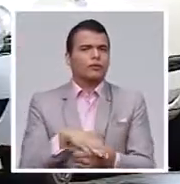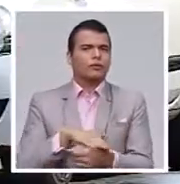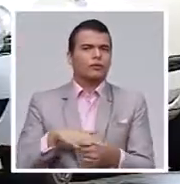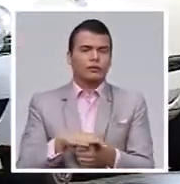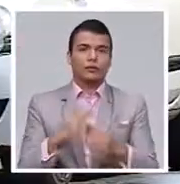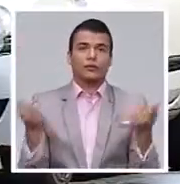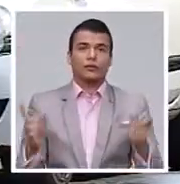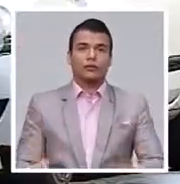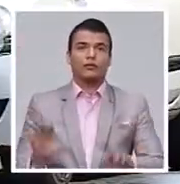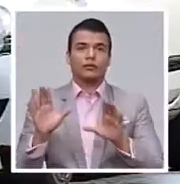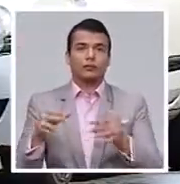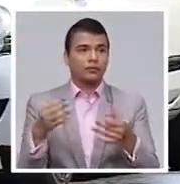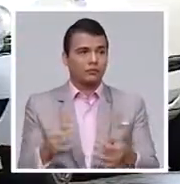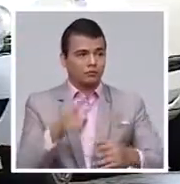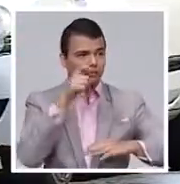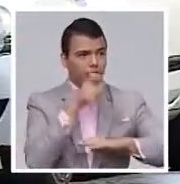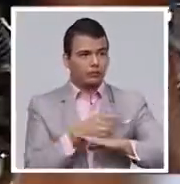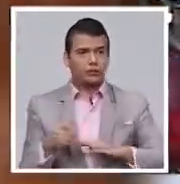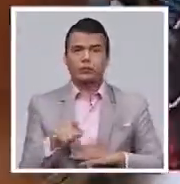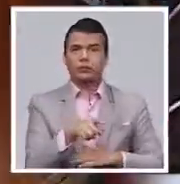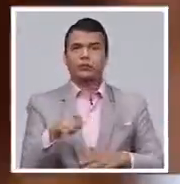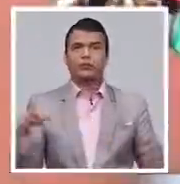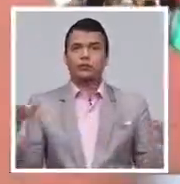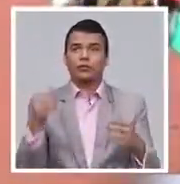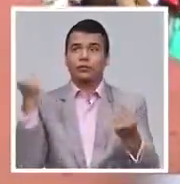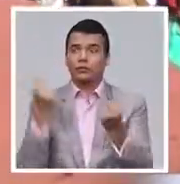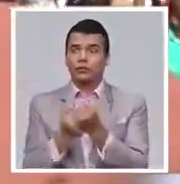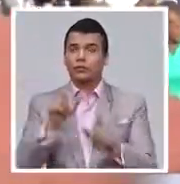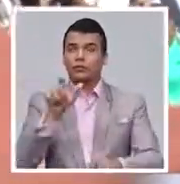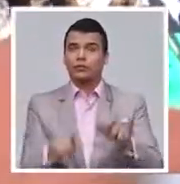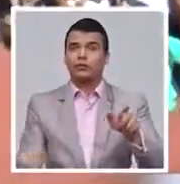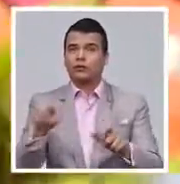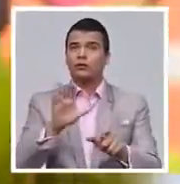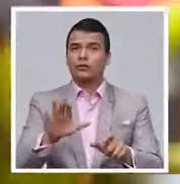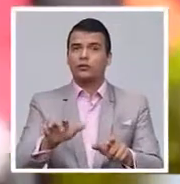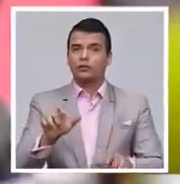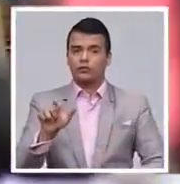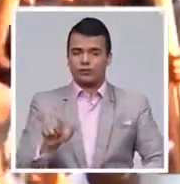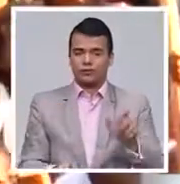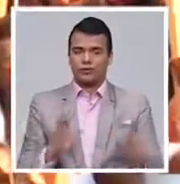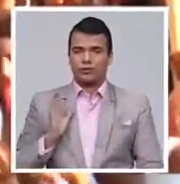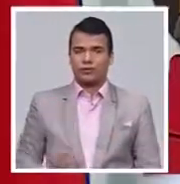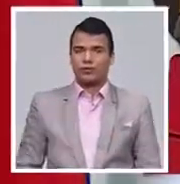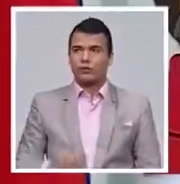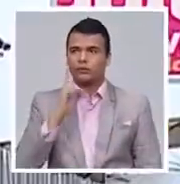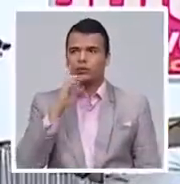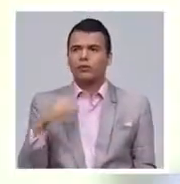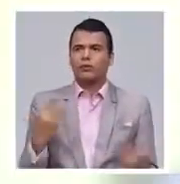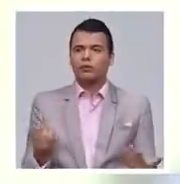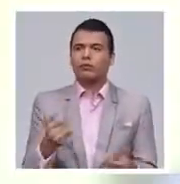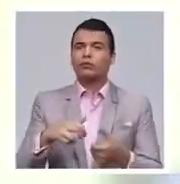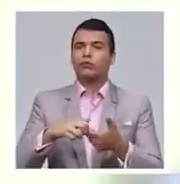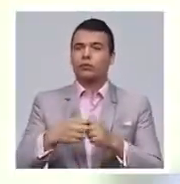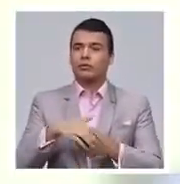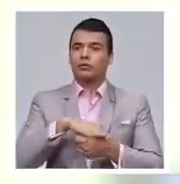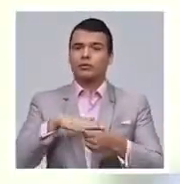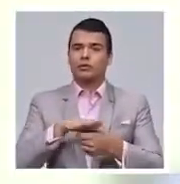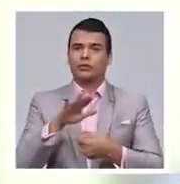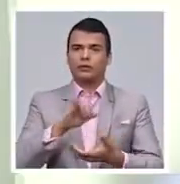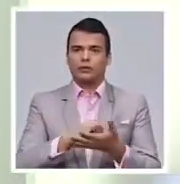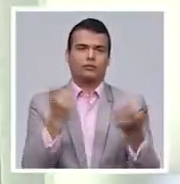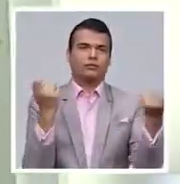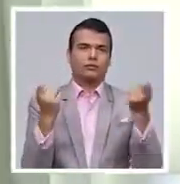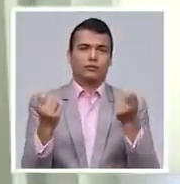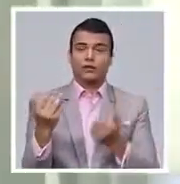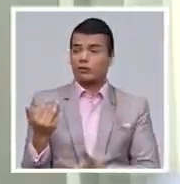realidad. Con veedores en cada mesa y el apoyo de la ciudadanía se espera blindar estas elecciones de posibles anormalidades. ¿Las condiciones cuando tenemos